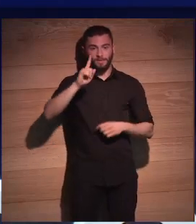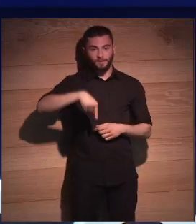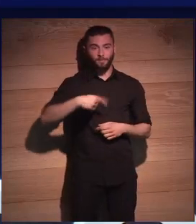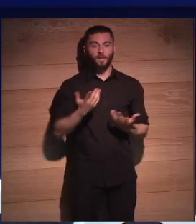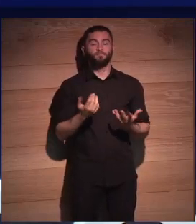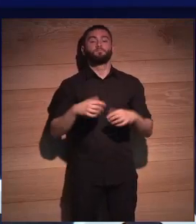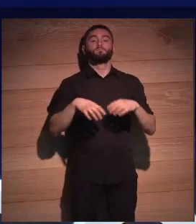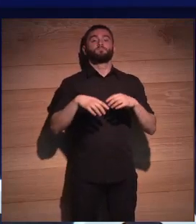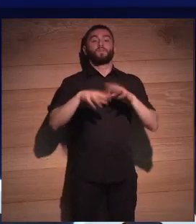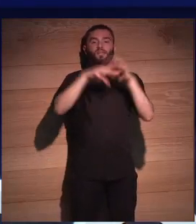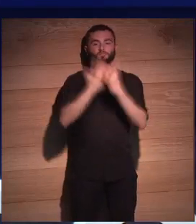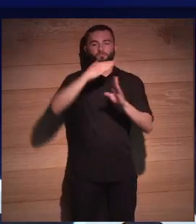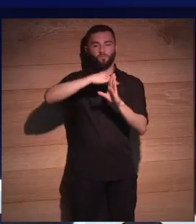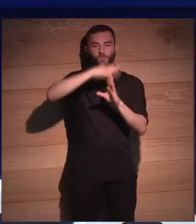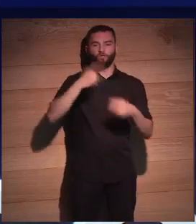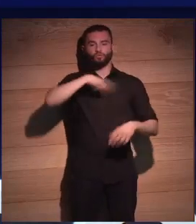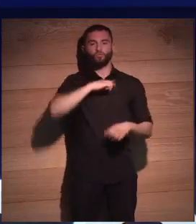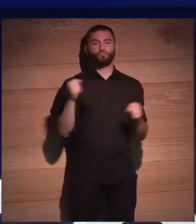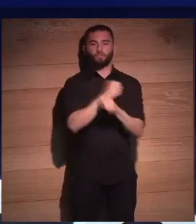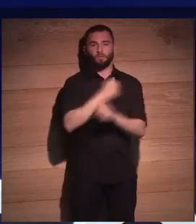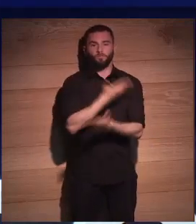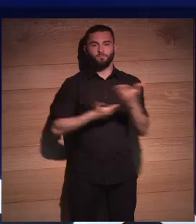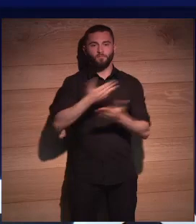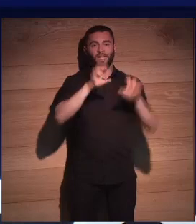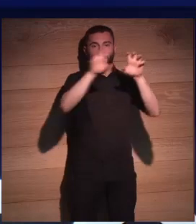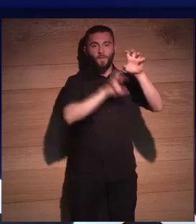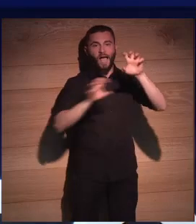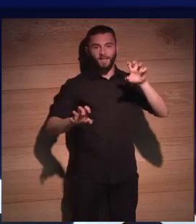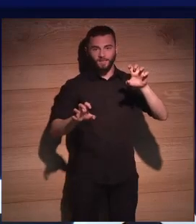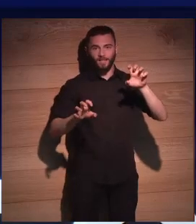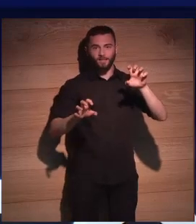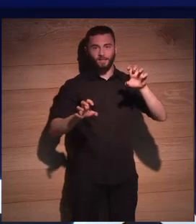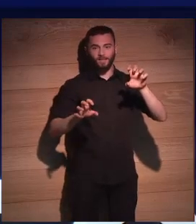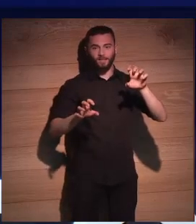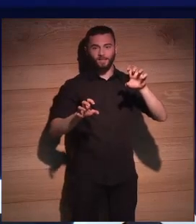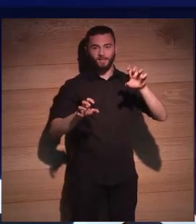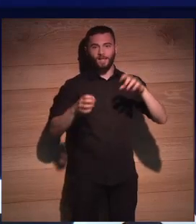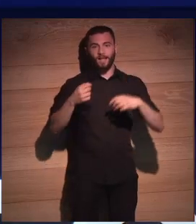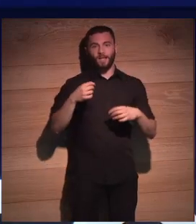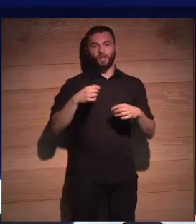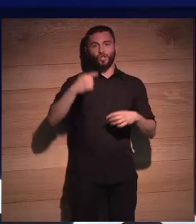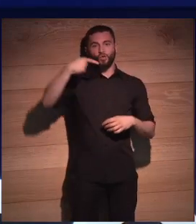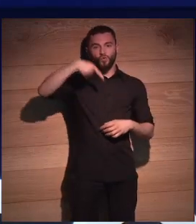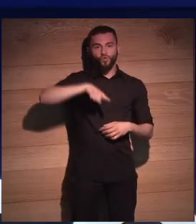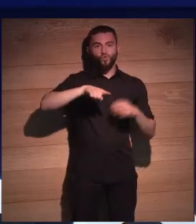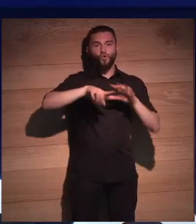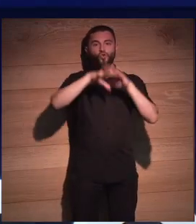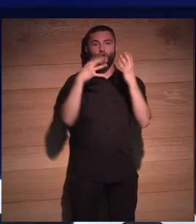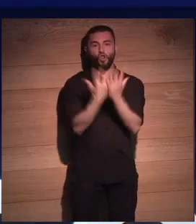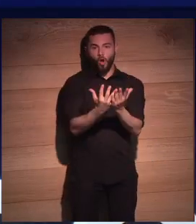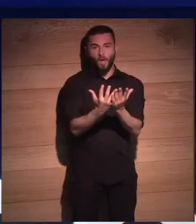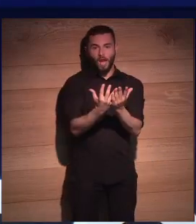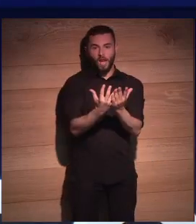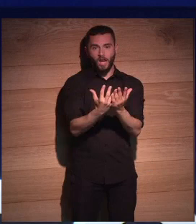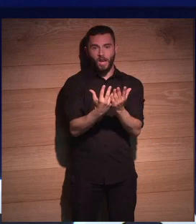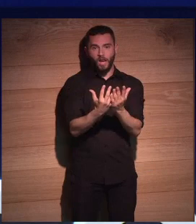nivel mundial. Y trabajamos mucho también sobre el terreno en países principalmente de lo que llamamos el sur global, sobre todo en países en